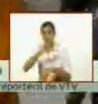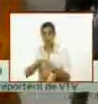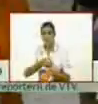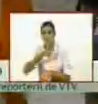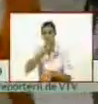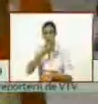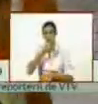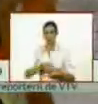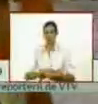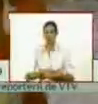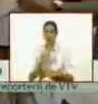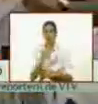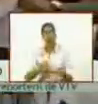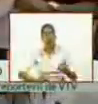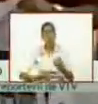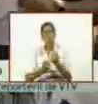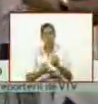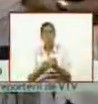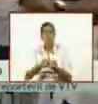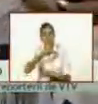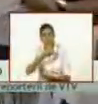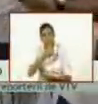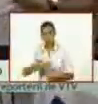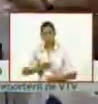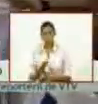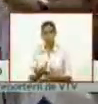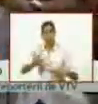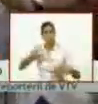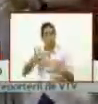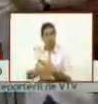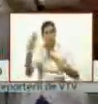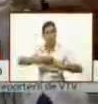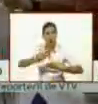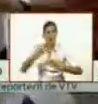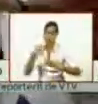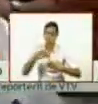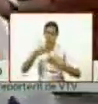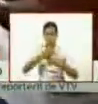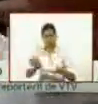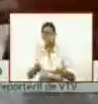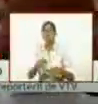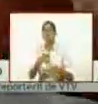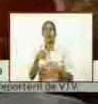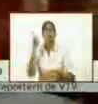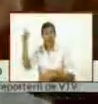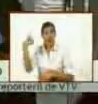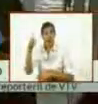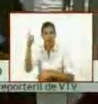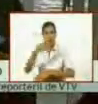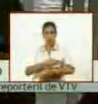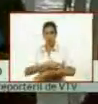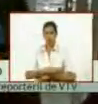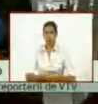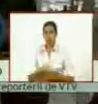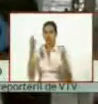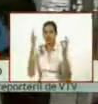Comunicadores Socialistas expresaron su apoyo a estos periodistas que lograron romper el cerco mediático impuesto por los golpistas hondureños. Lo